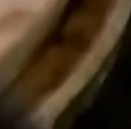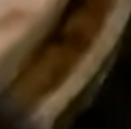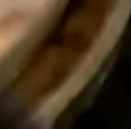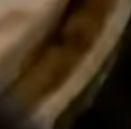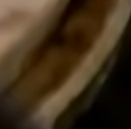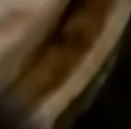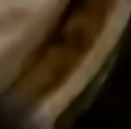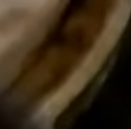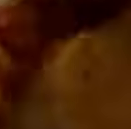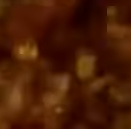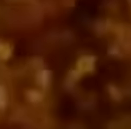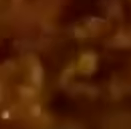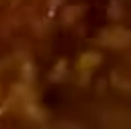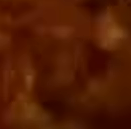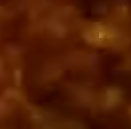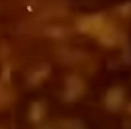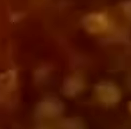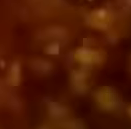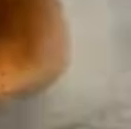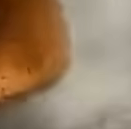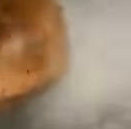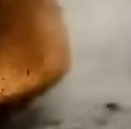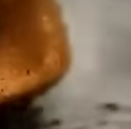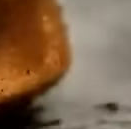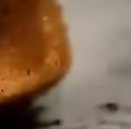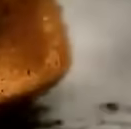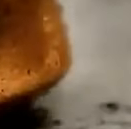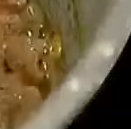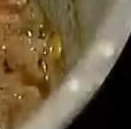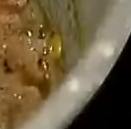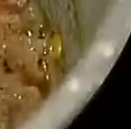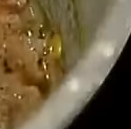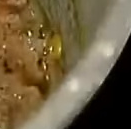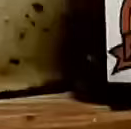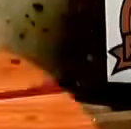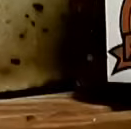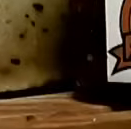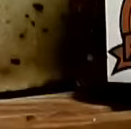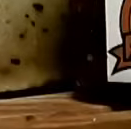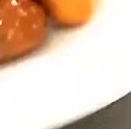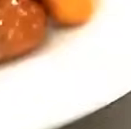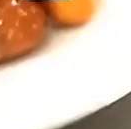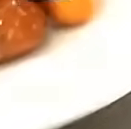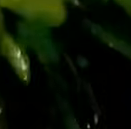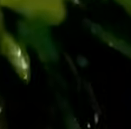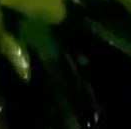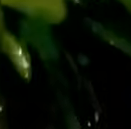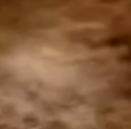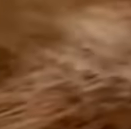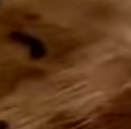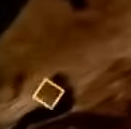Se prenden las cocinas, se prepara la sazón, los secretos y, por supuesto, el sabor.